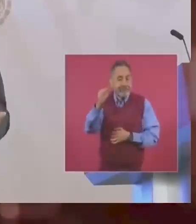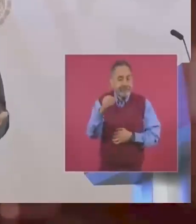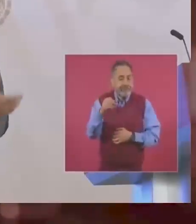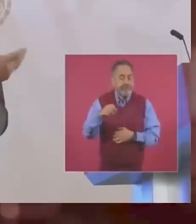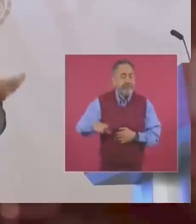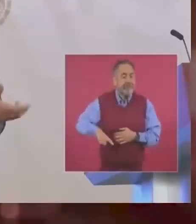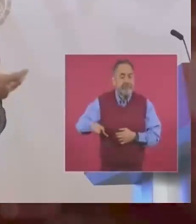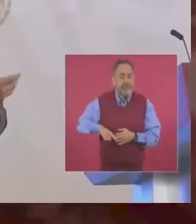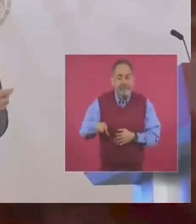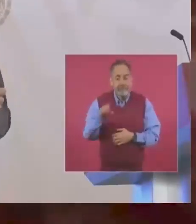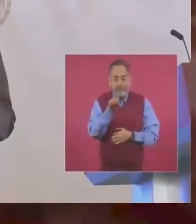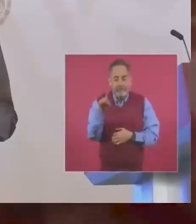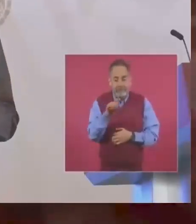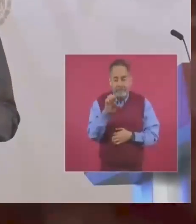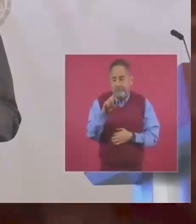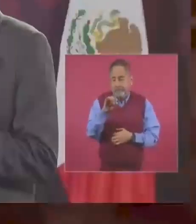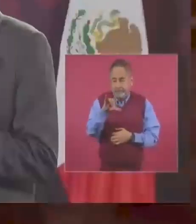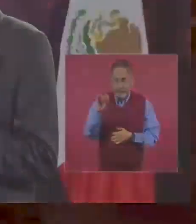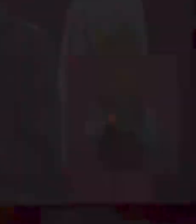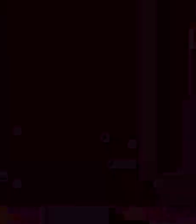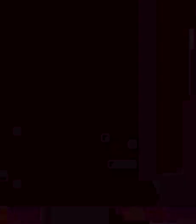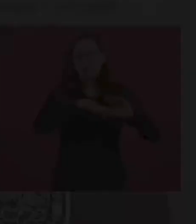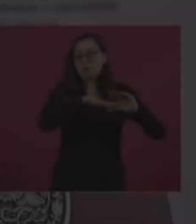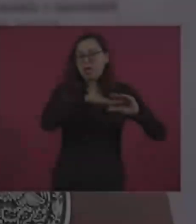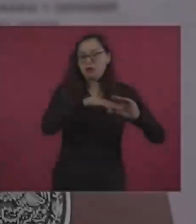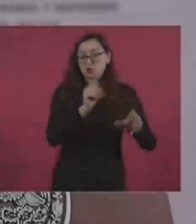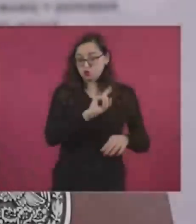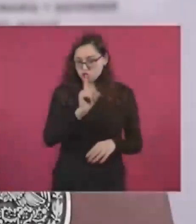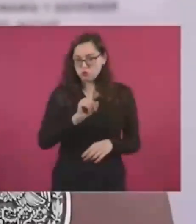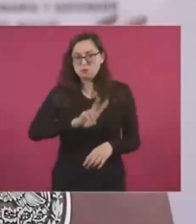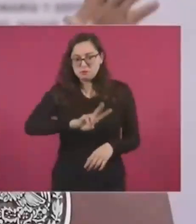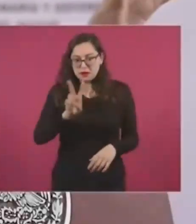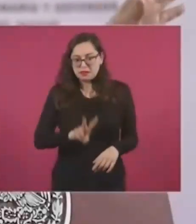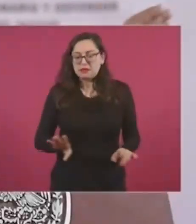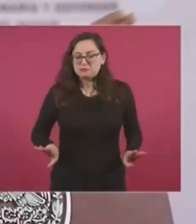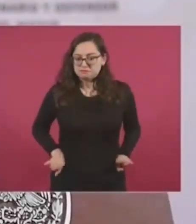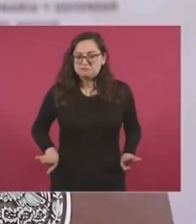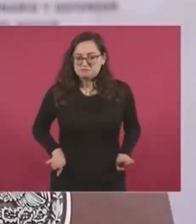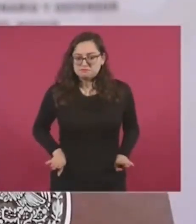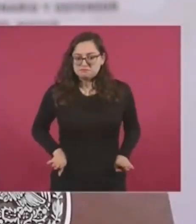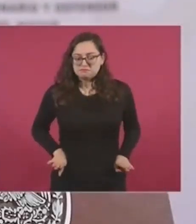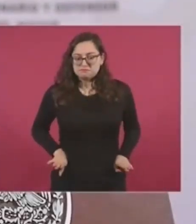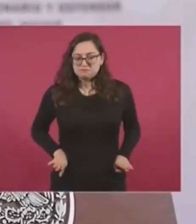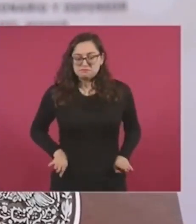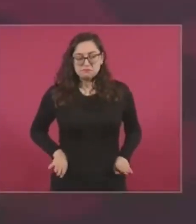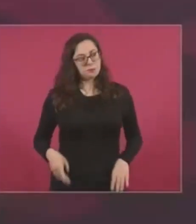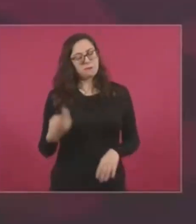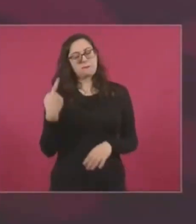agosto el primer mandatario en su conferencia. Sin embargo, últimamente